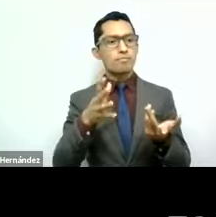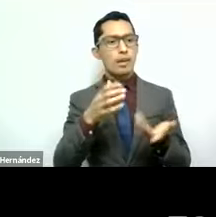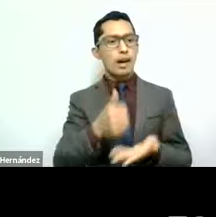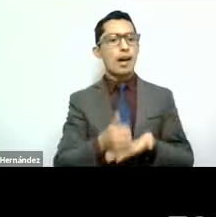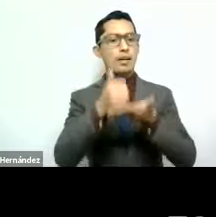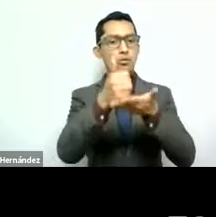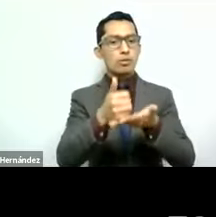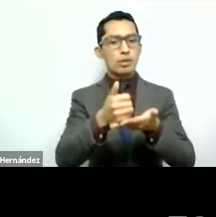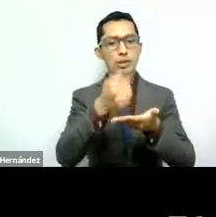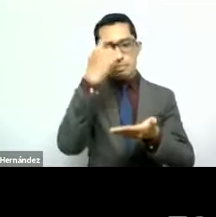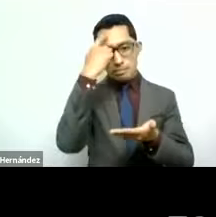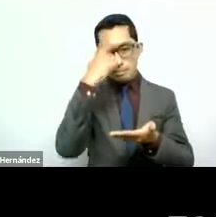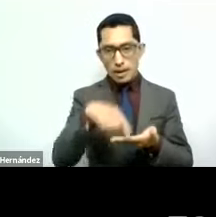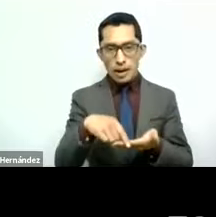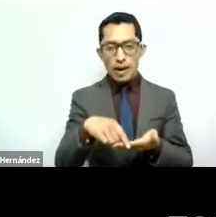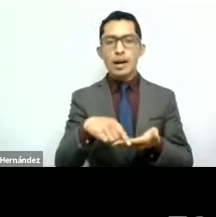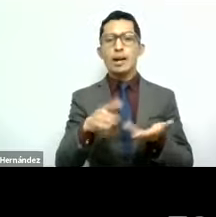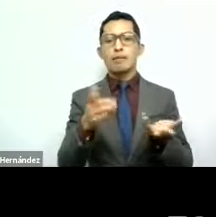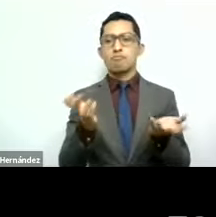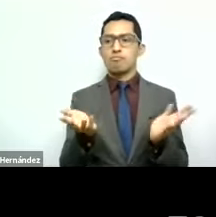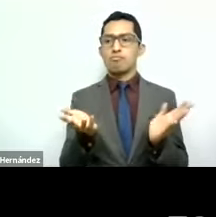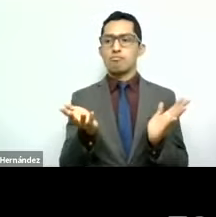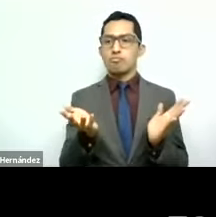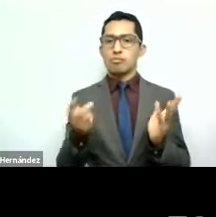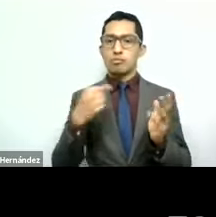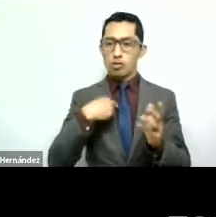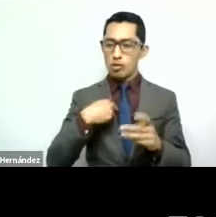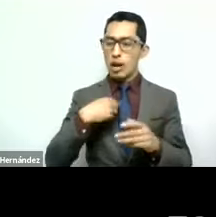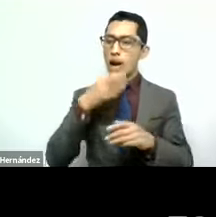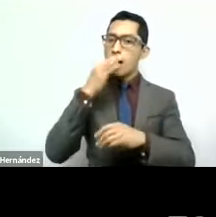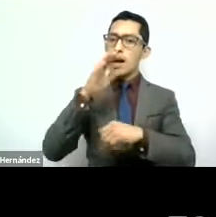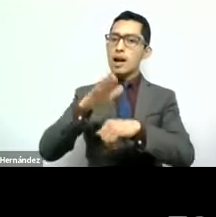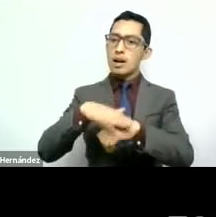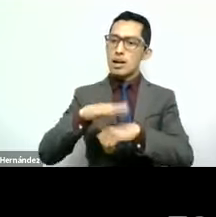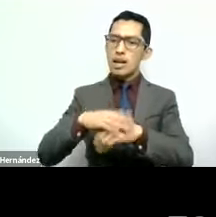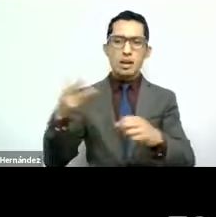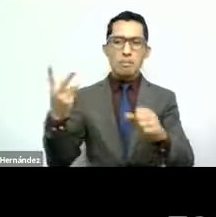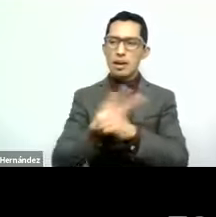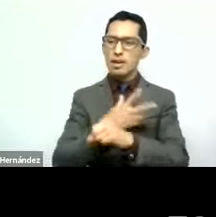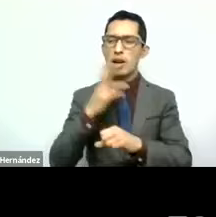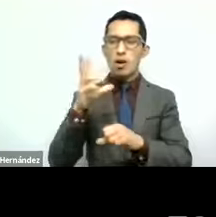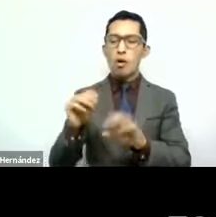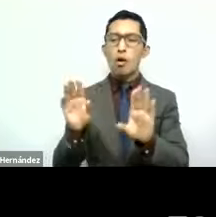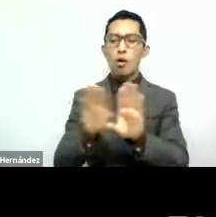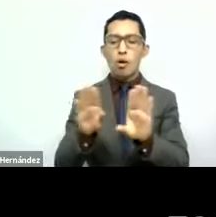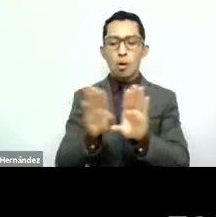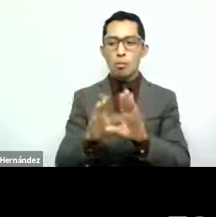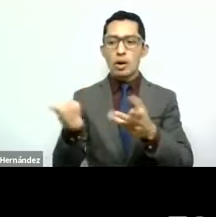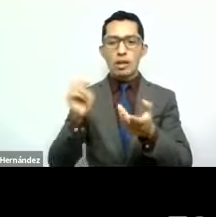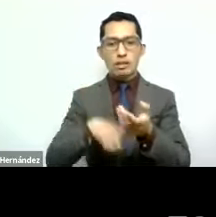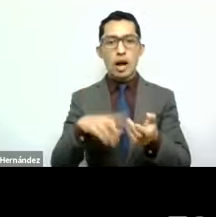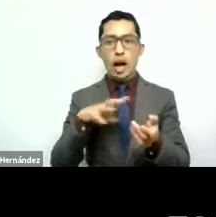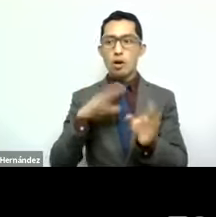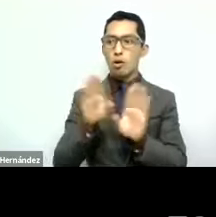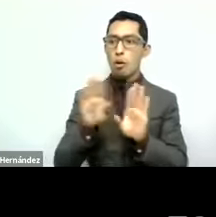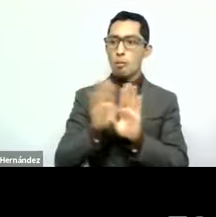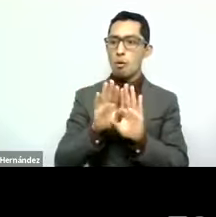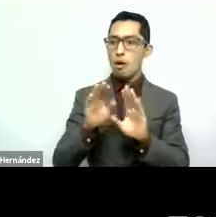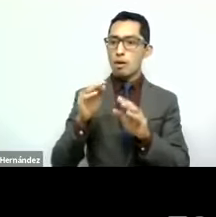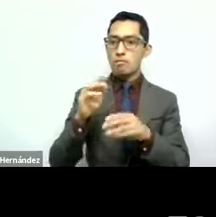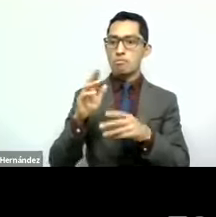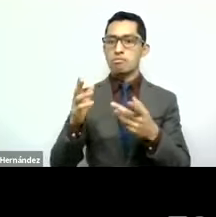me va a permitir, por un lado, advertir esas situaciones asimétricas, esas